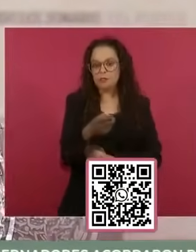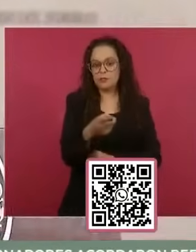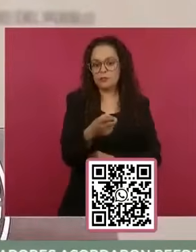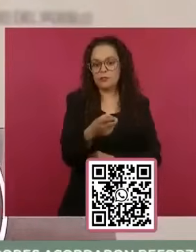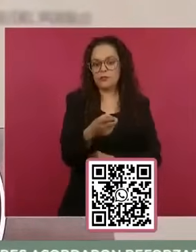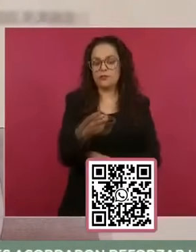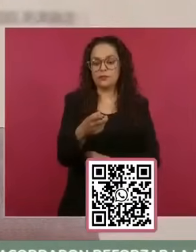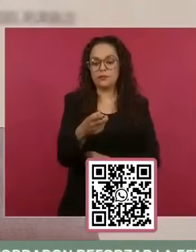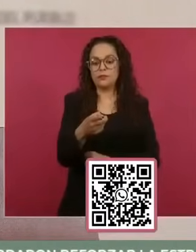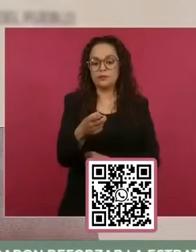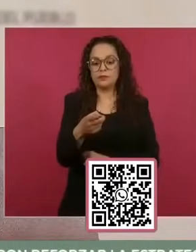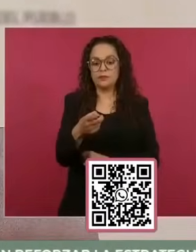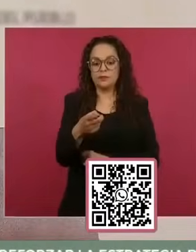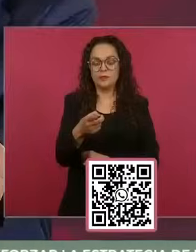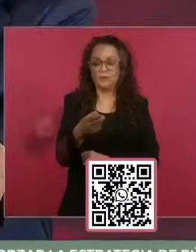establezca